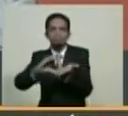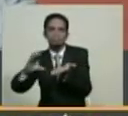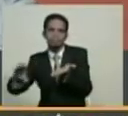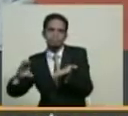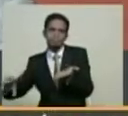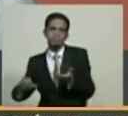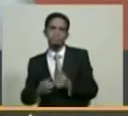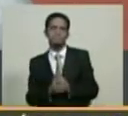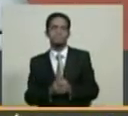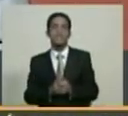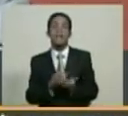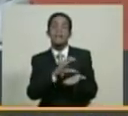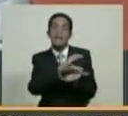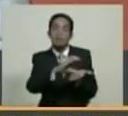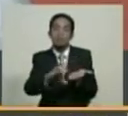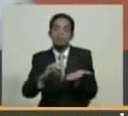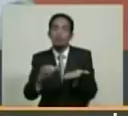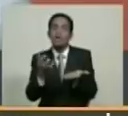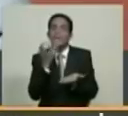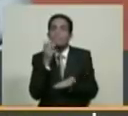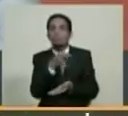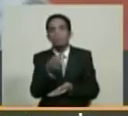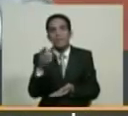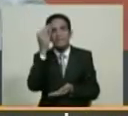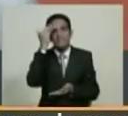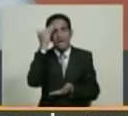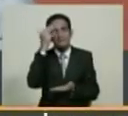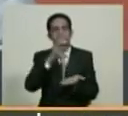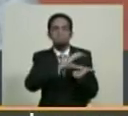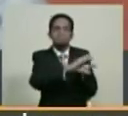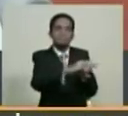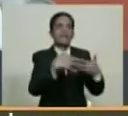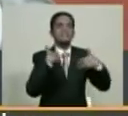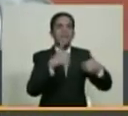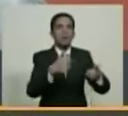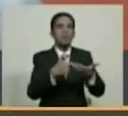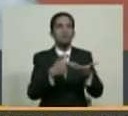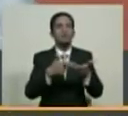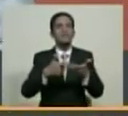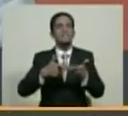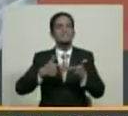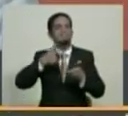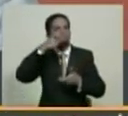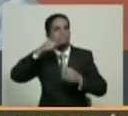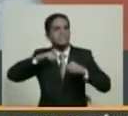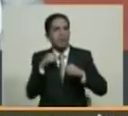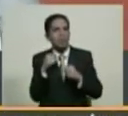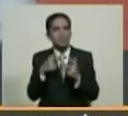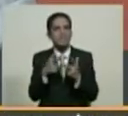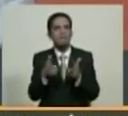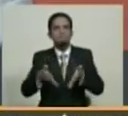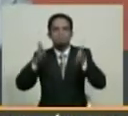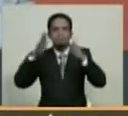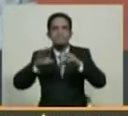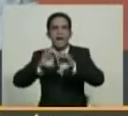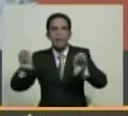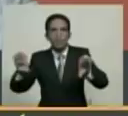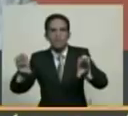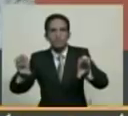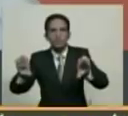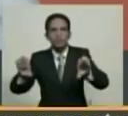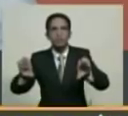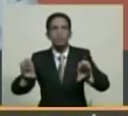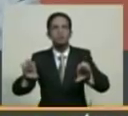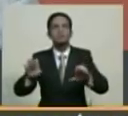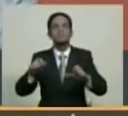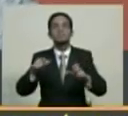que, como ustedes saben, van destinados a la salud, a la seguridad, a la infraestructura, a la educación,